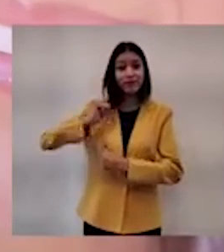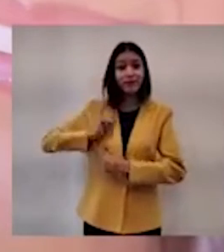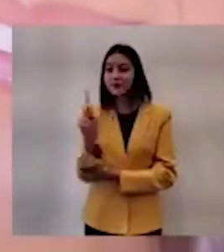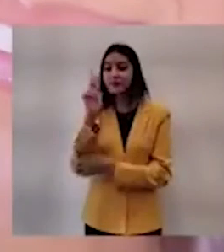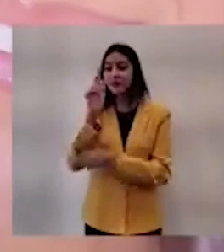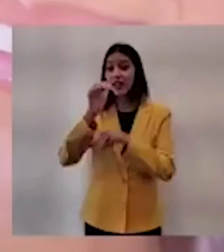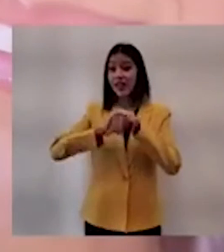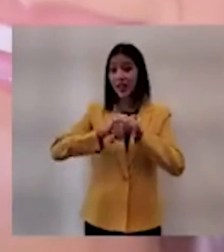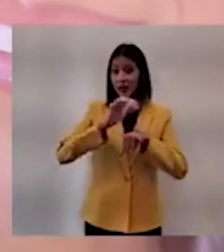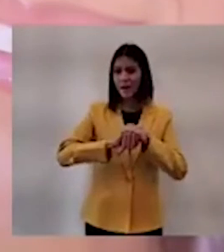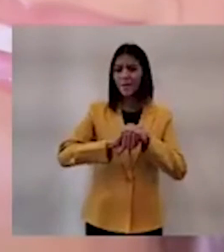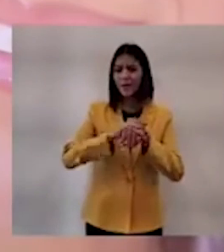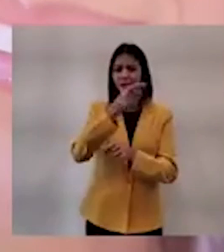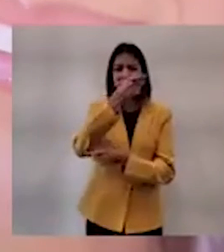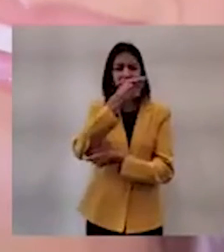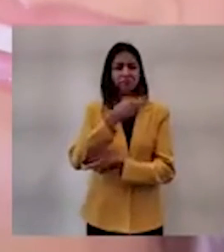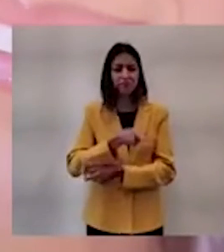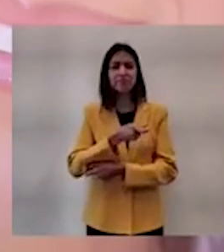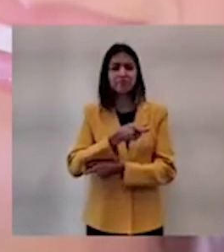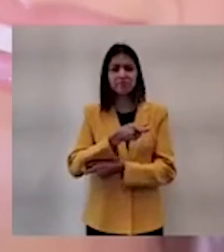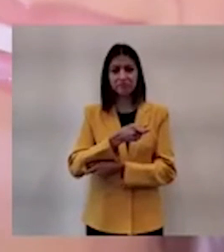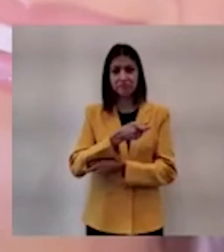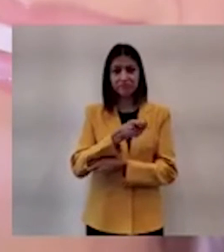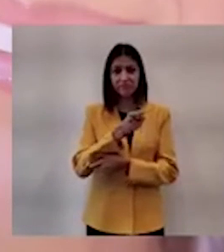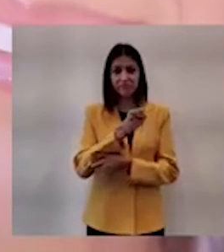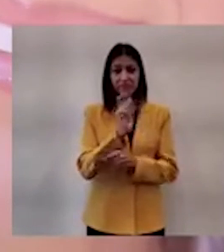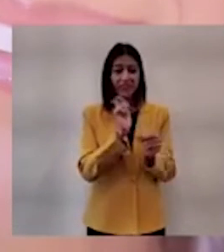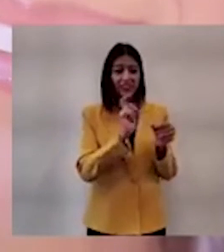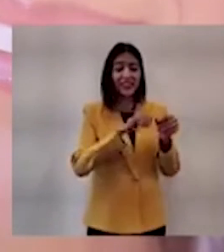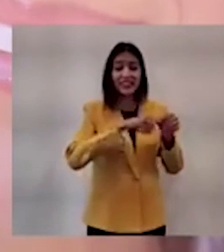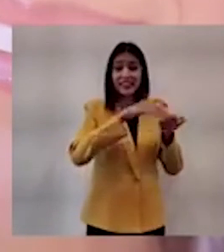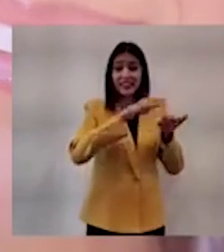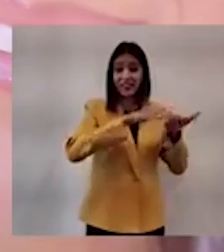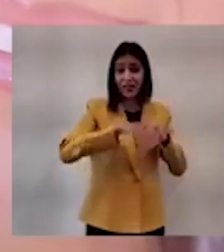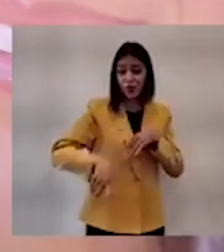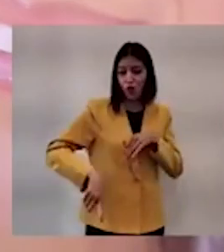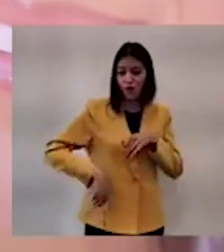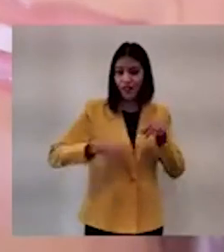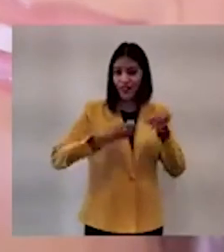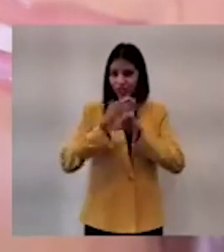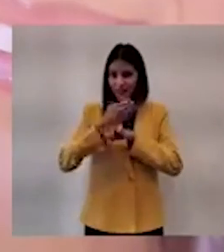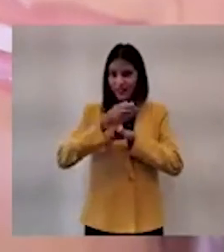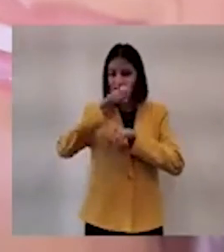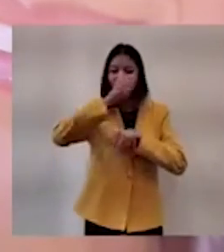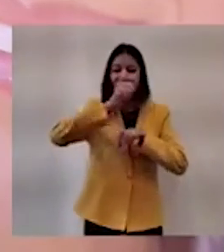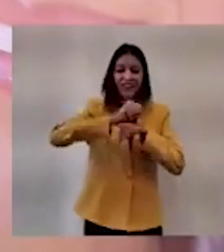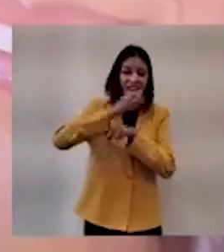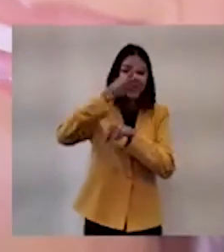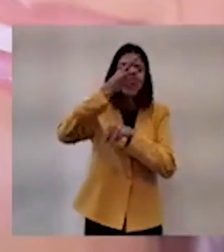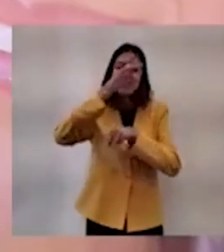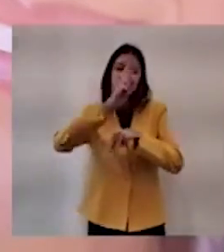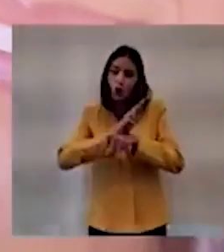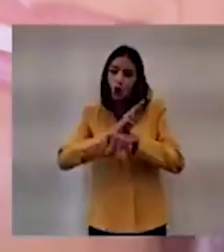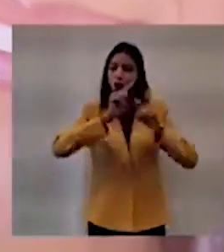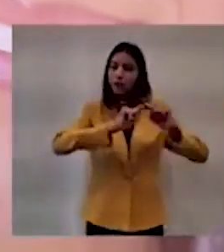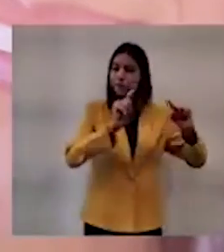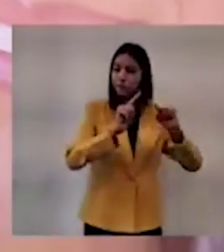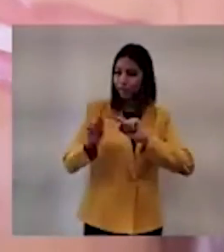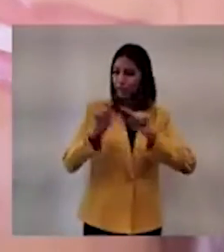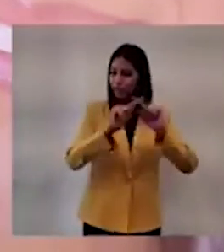construir juntos como sociedad un futuro libre de violencia para todas y para todos.